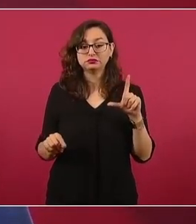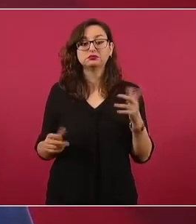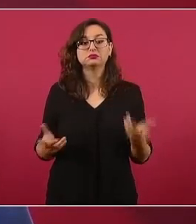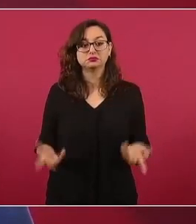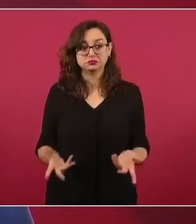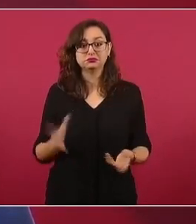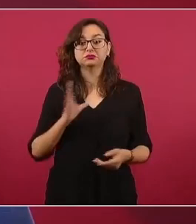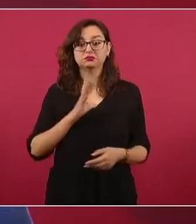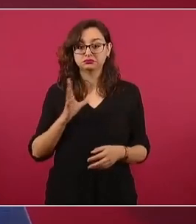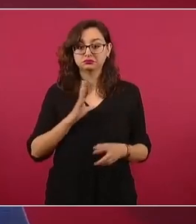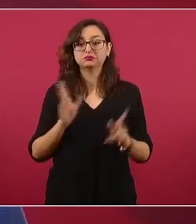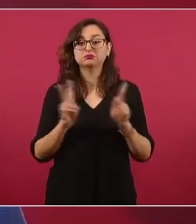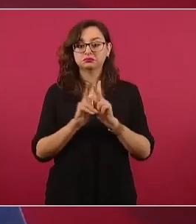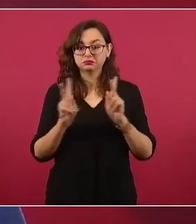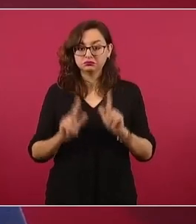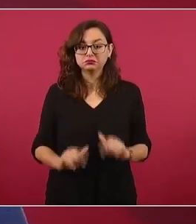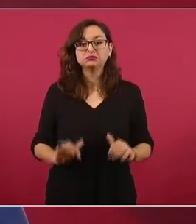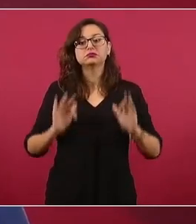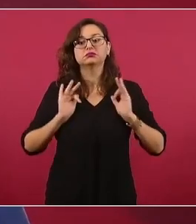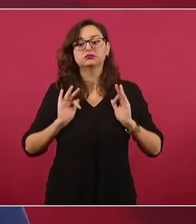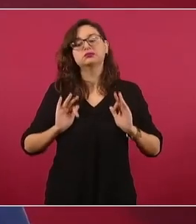paz, tranquilidad.